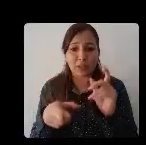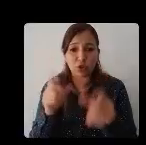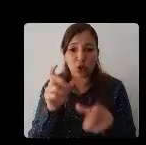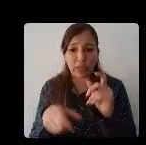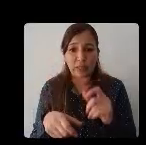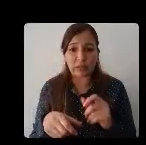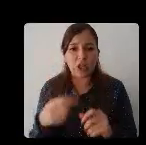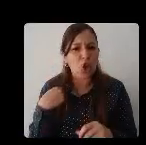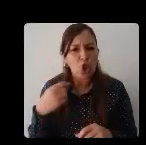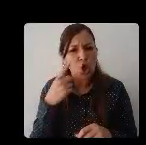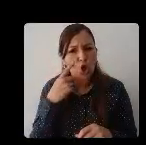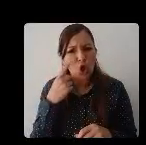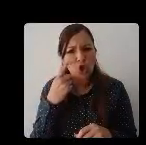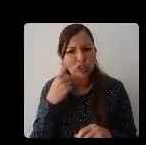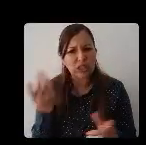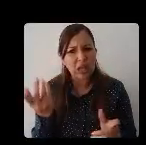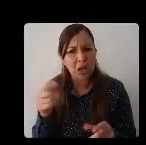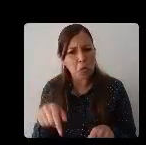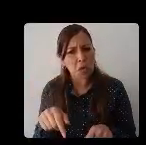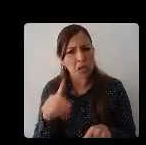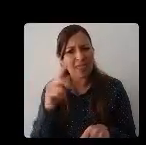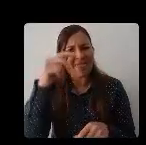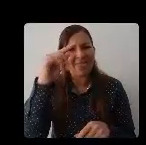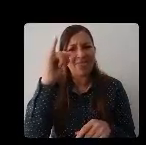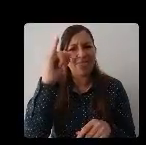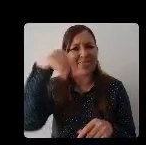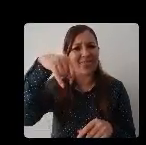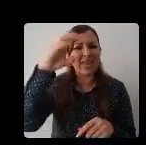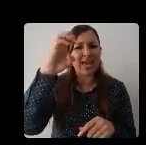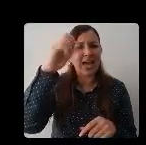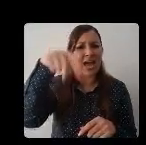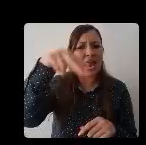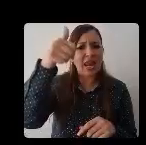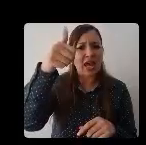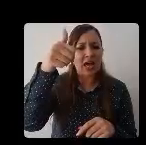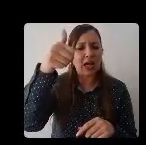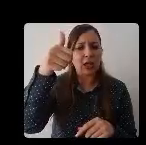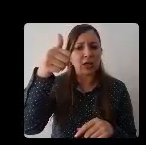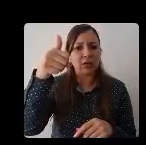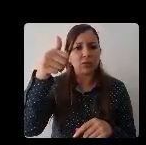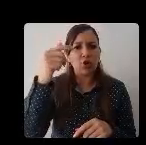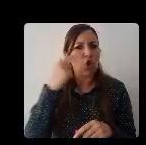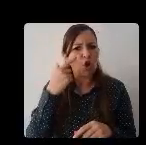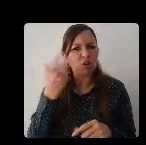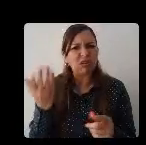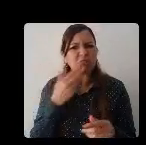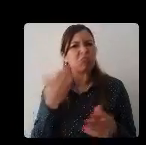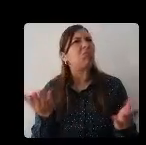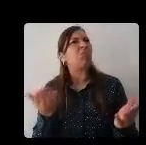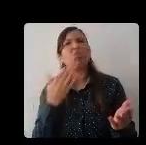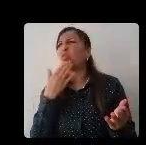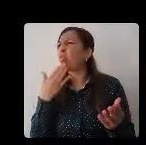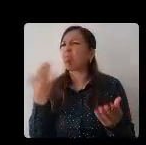conociendo, le estás viniendo, estás viviéndola ahorita, y estás respirando un aire puro que alimenta los pulmones. Parece que me inspira